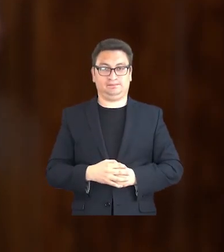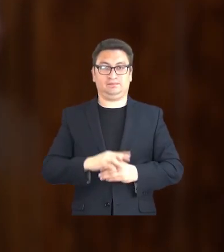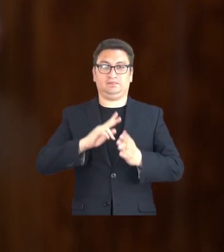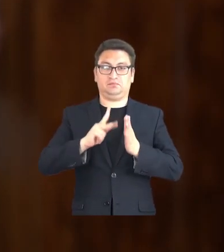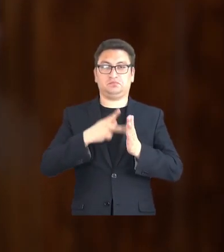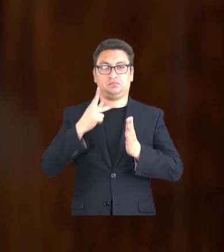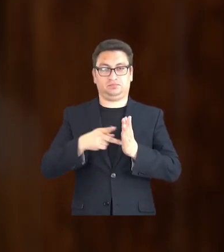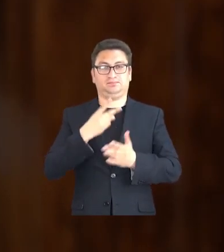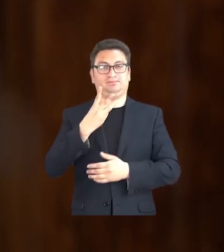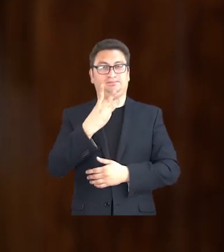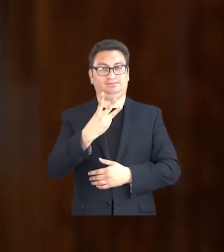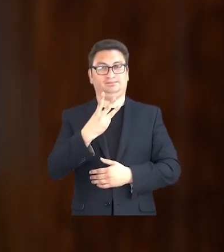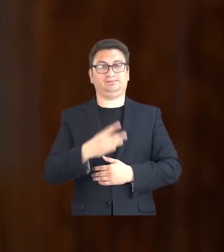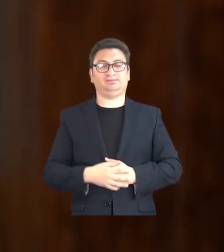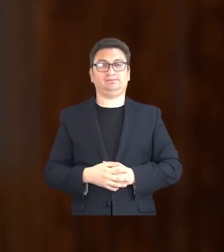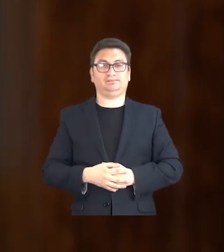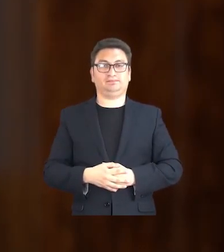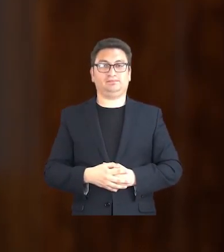y descansa un minuto.